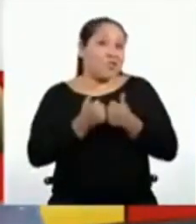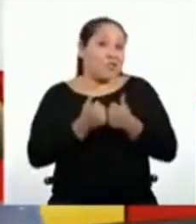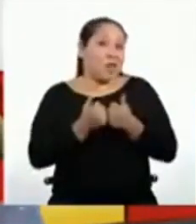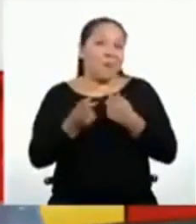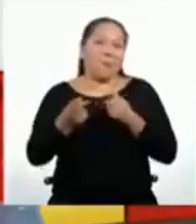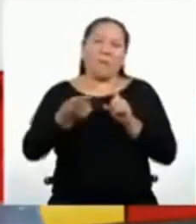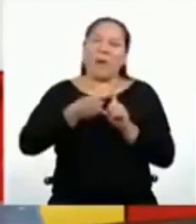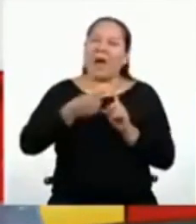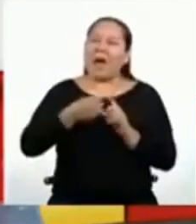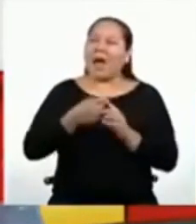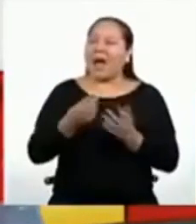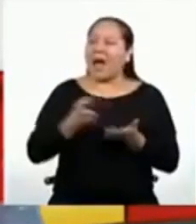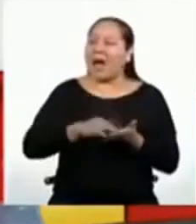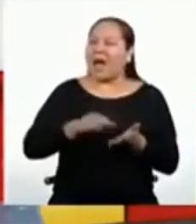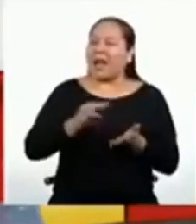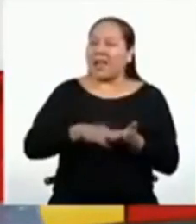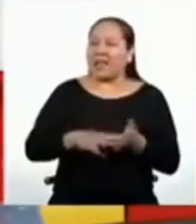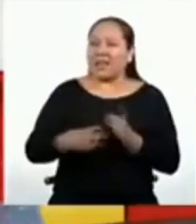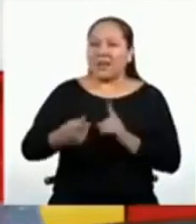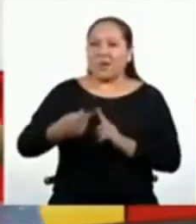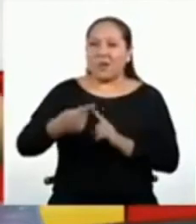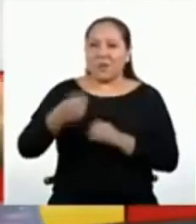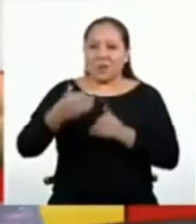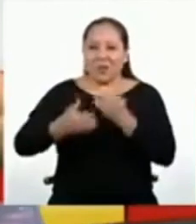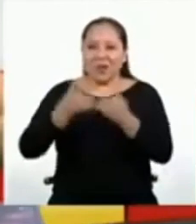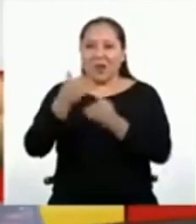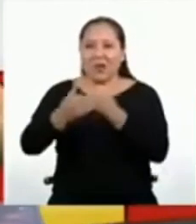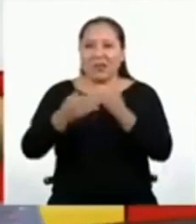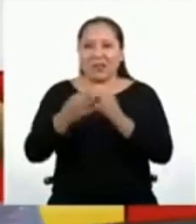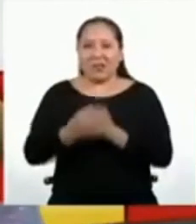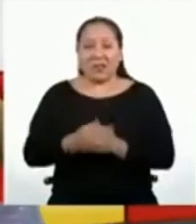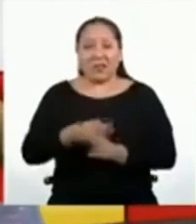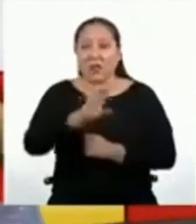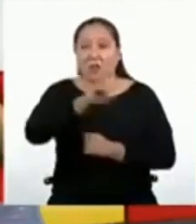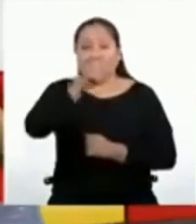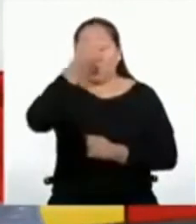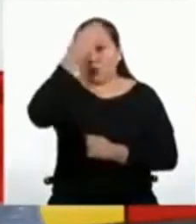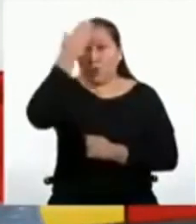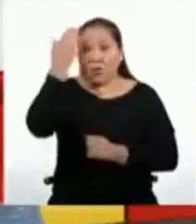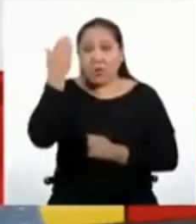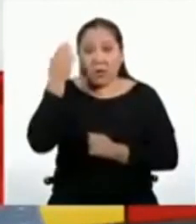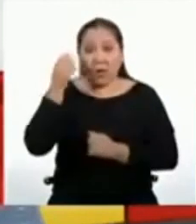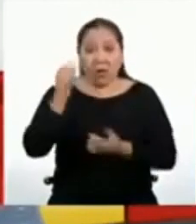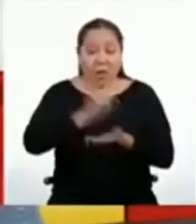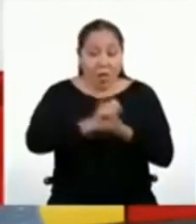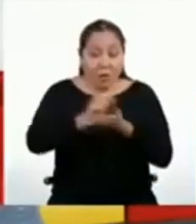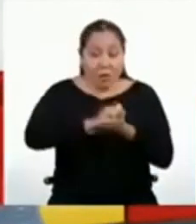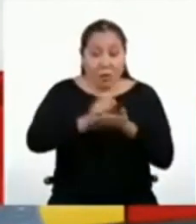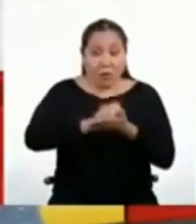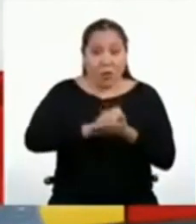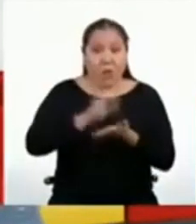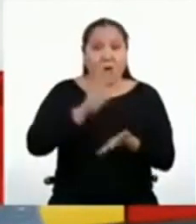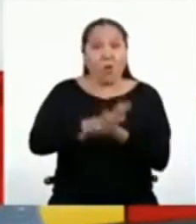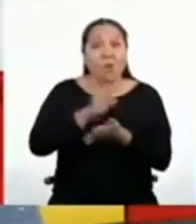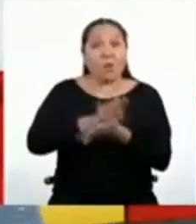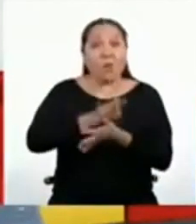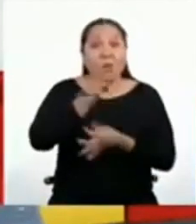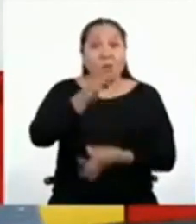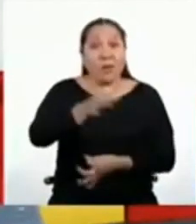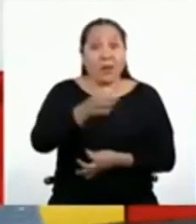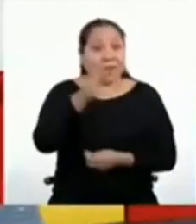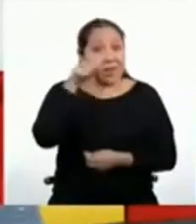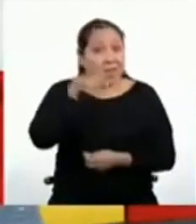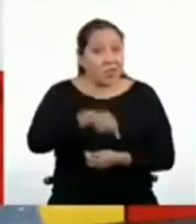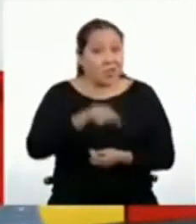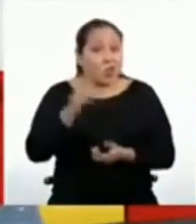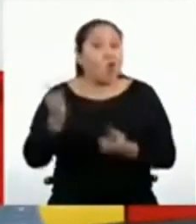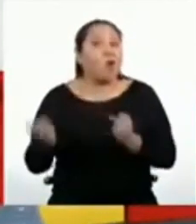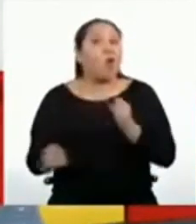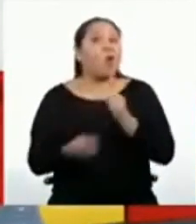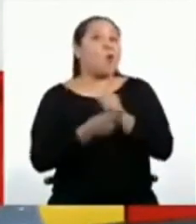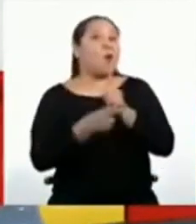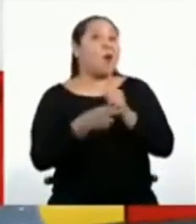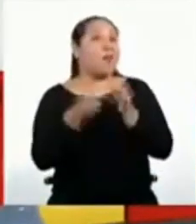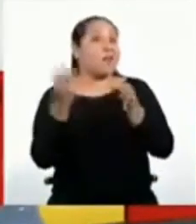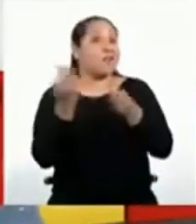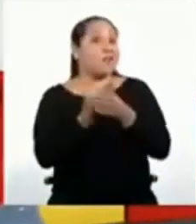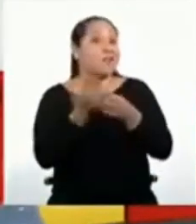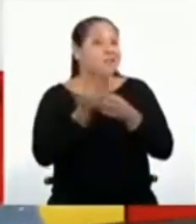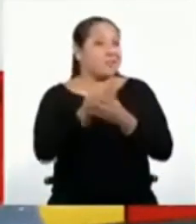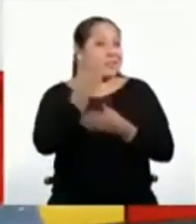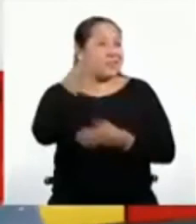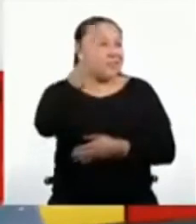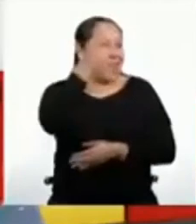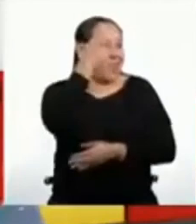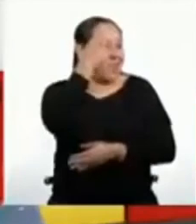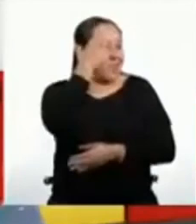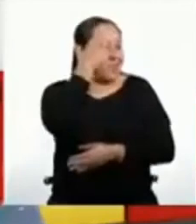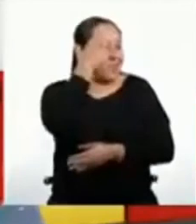Y no se olviden de apuntar todo lo que aprendan en un papel y lo colocan en su portafolio. ¡Ya lo